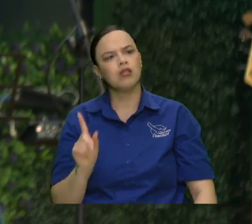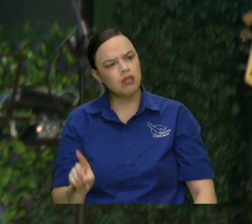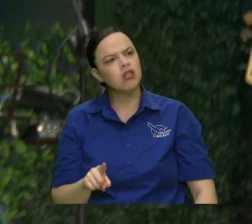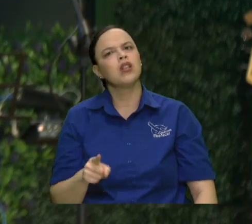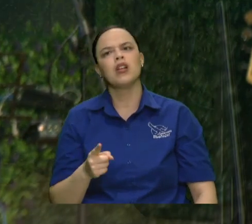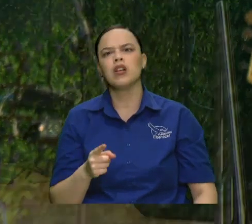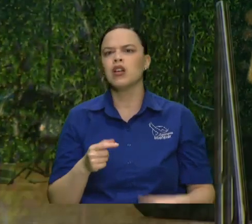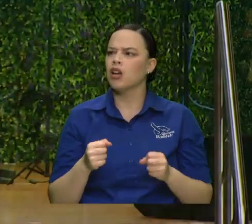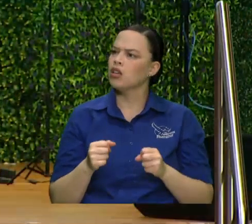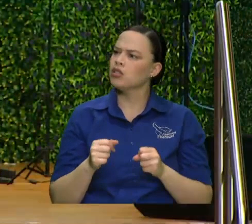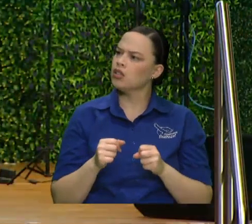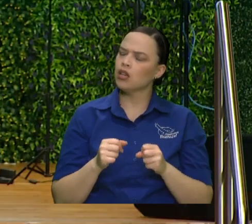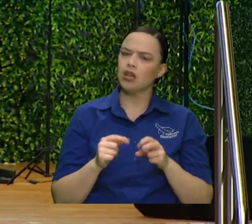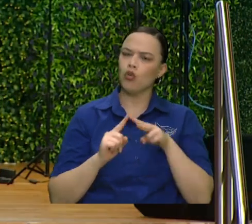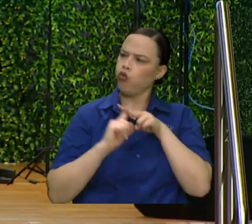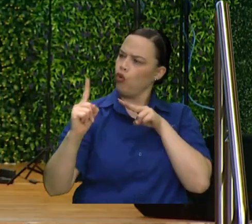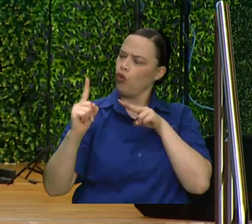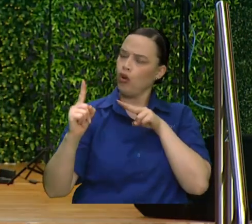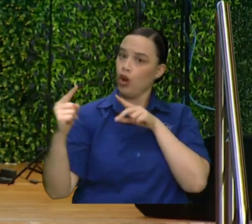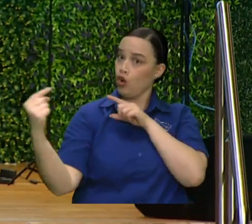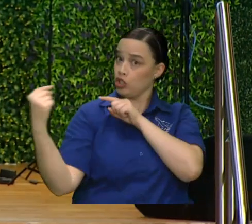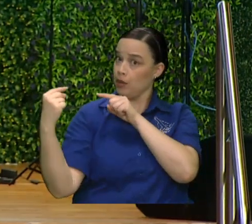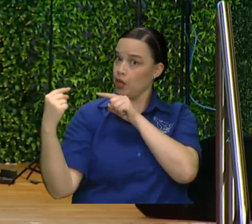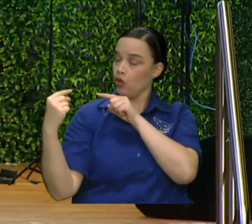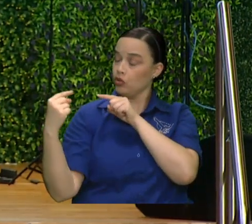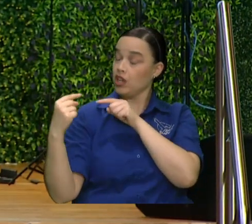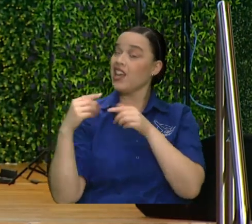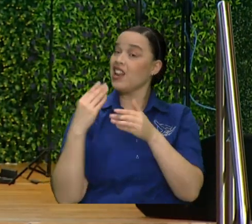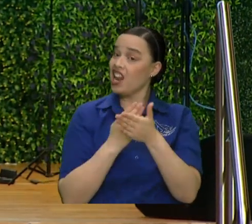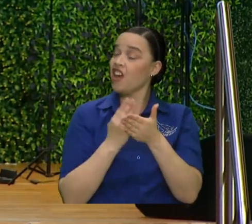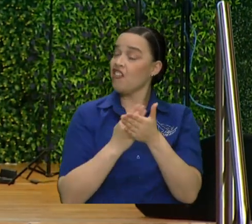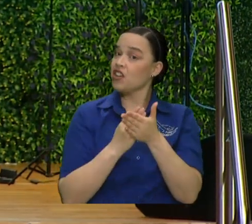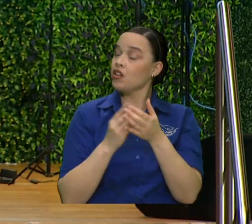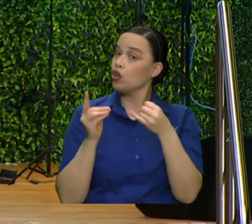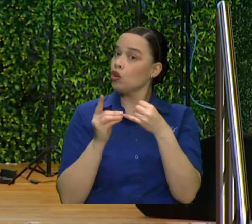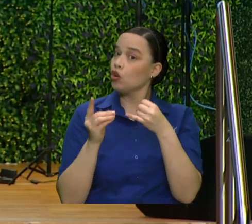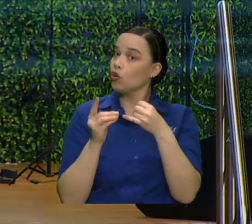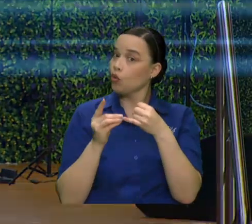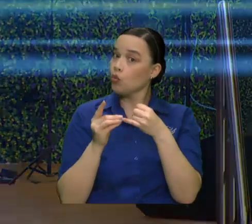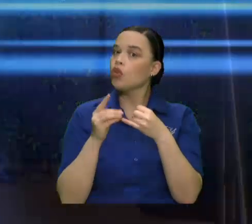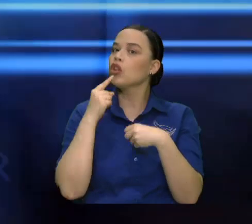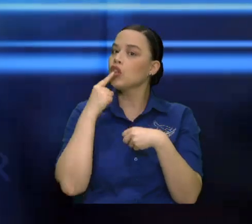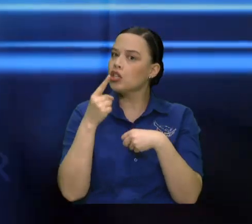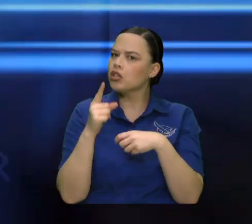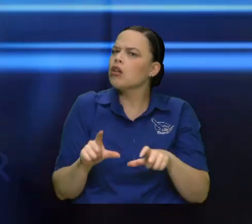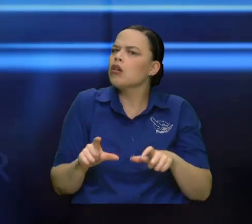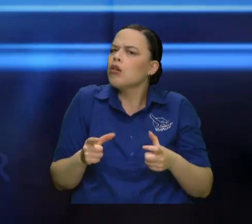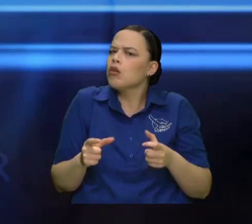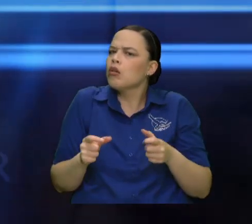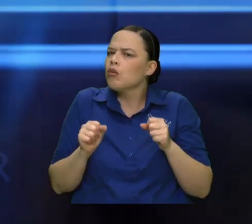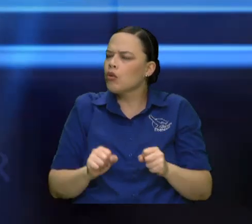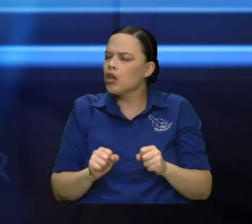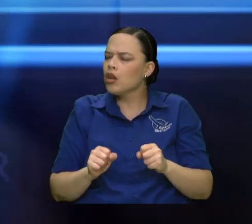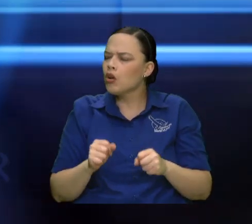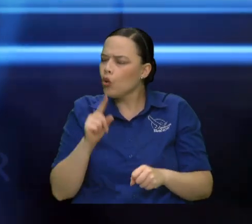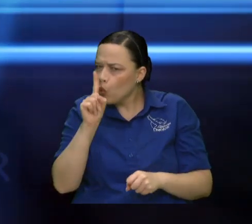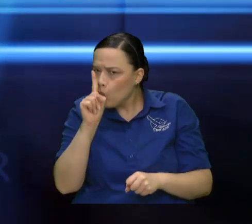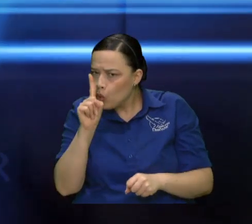enemigos y eso lo dice la palabra en deuteronomio 32-30 como pudiera uno perseguir a mil